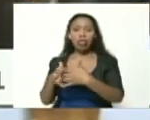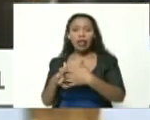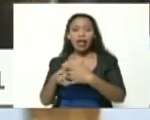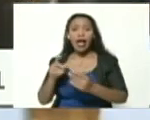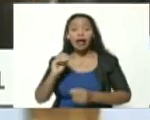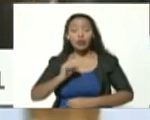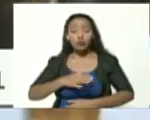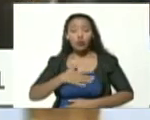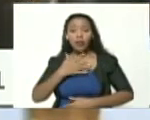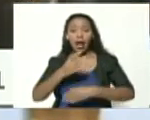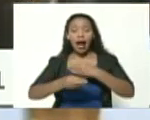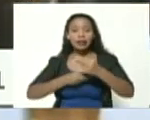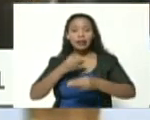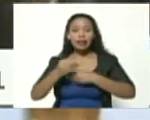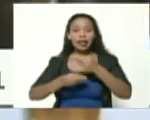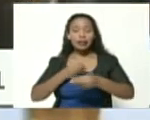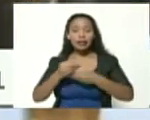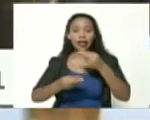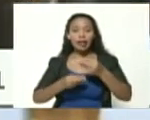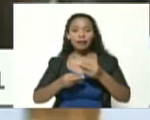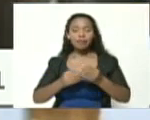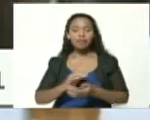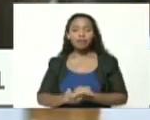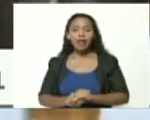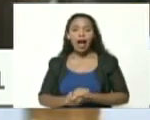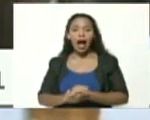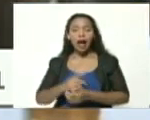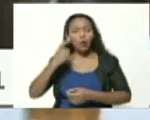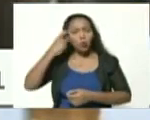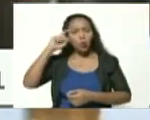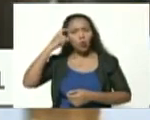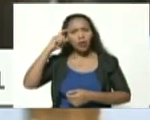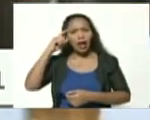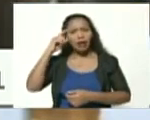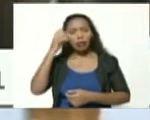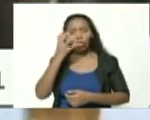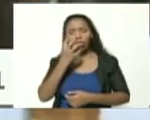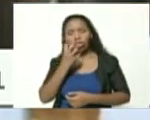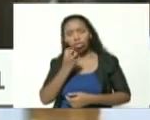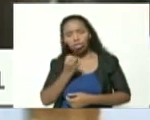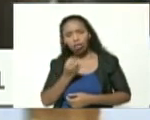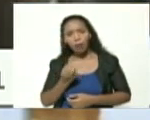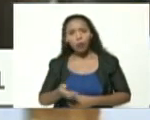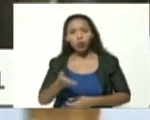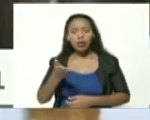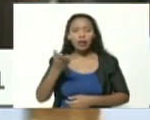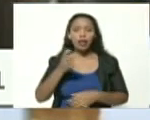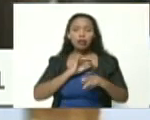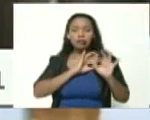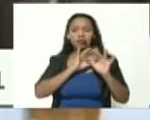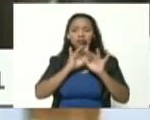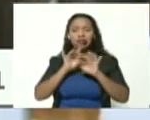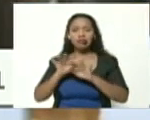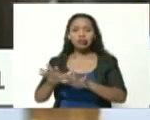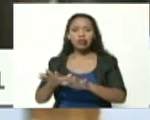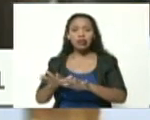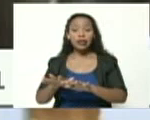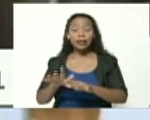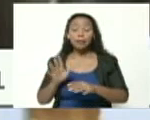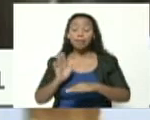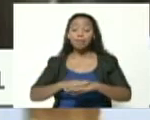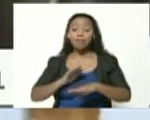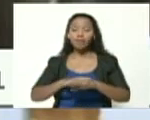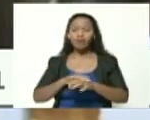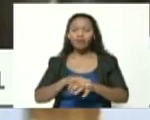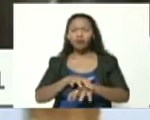puede apreciarse fehacientemente al recordar las tristemente célebres invasiones bélicas y por las